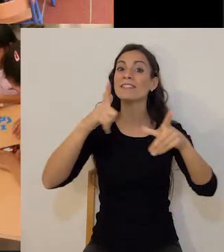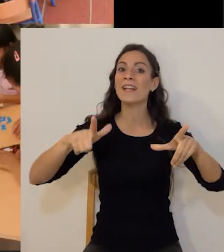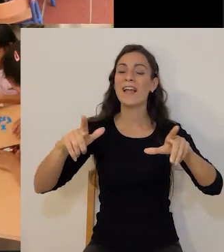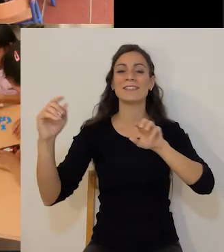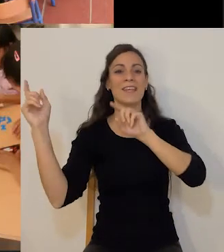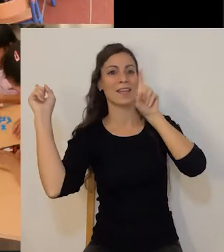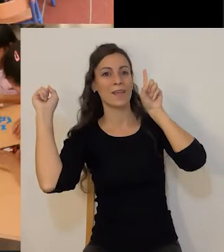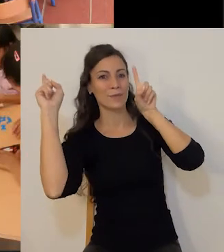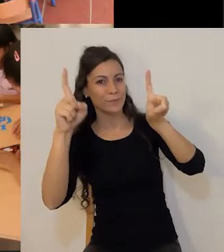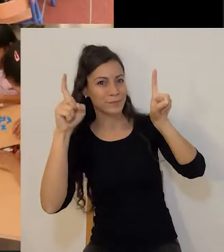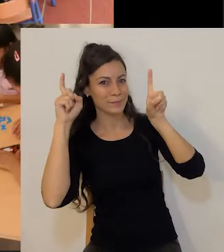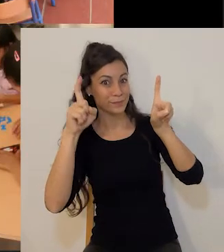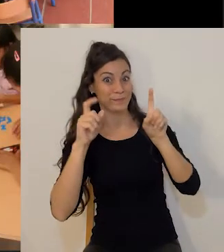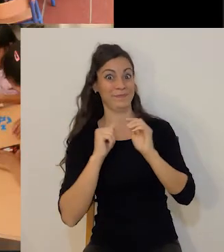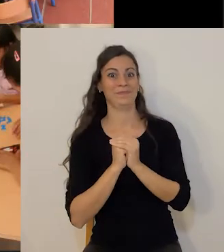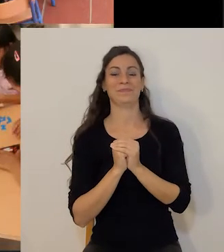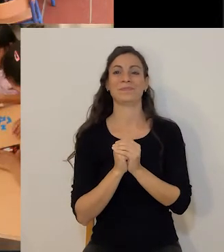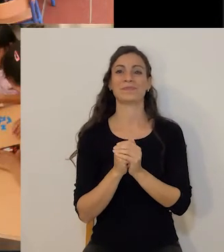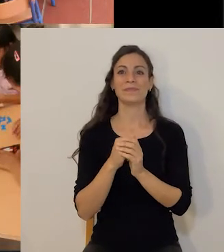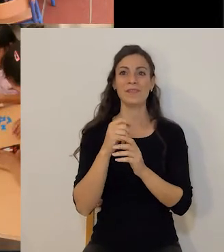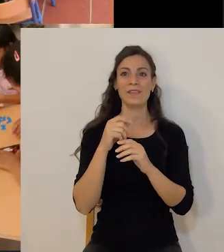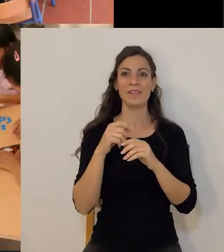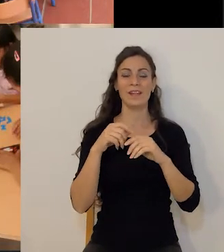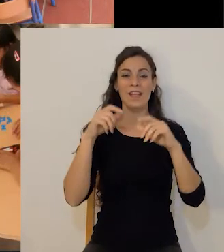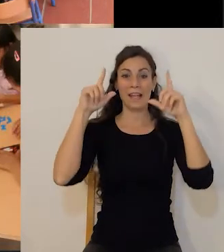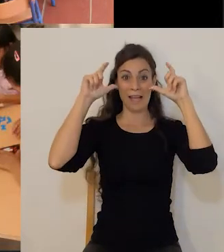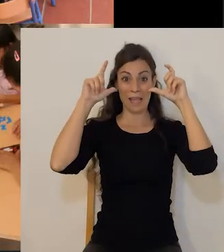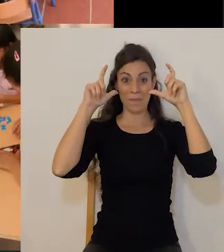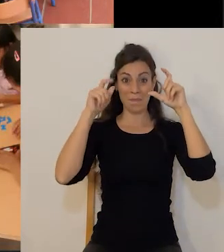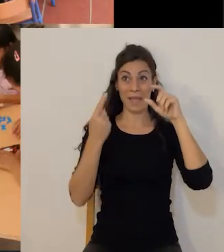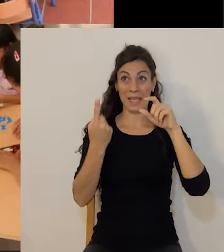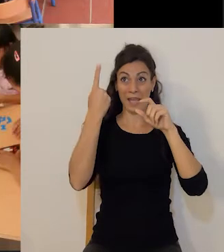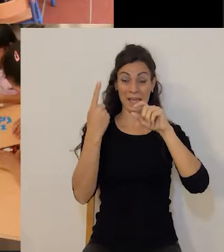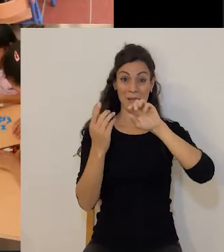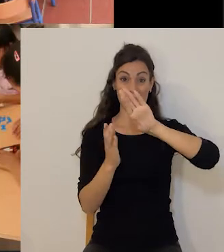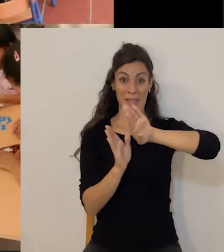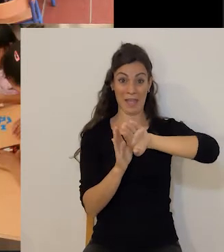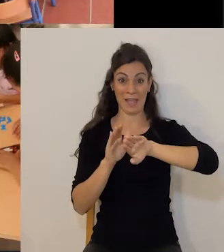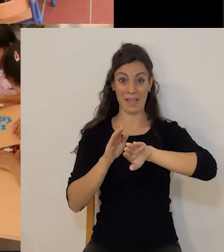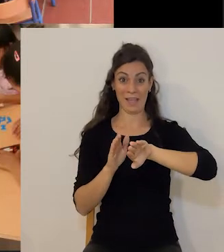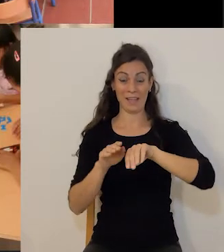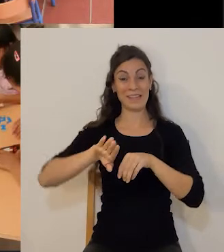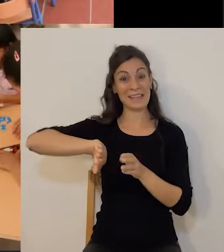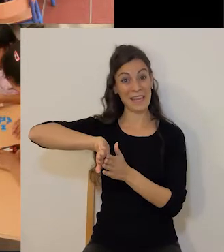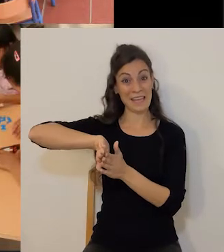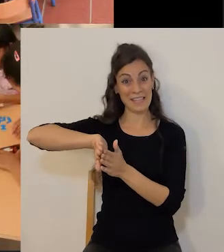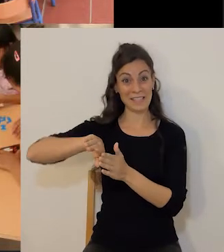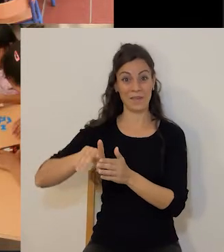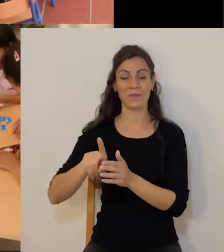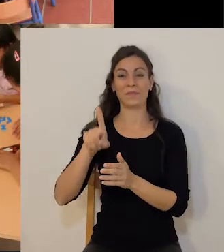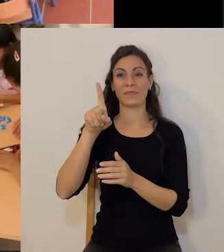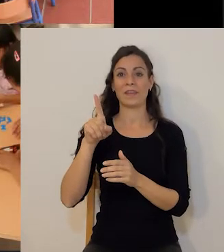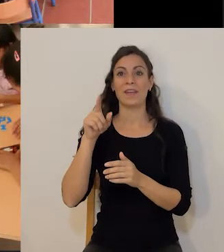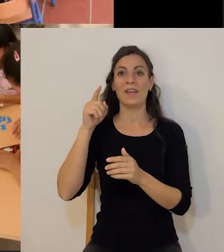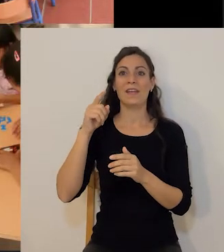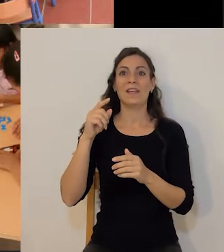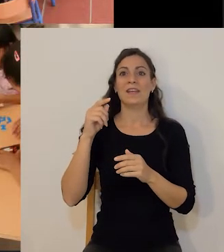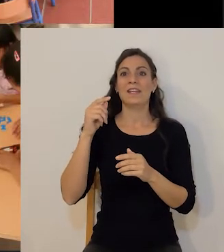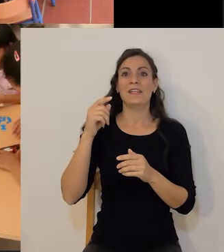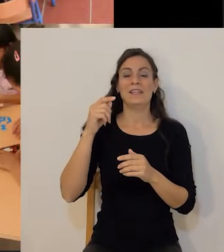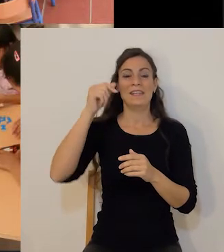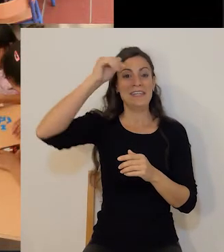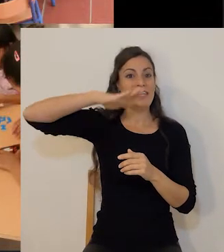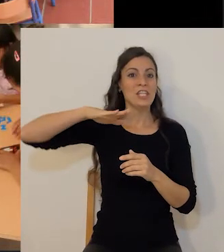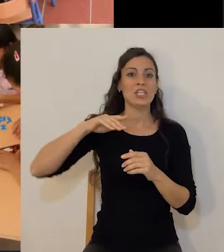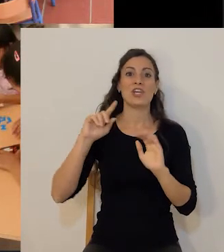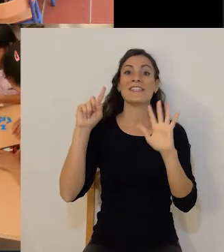aquí a la derecha, la parte de arriba a la derecha, como un niño de sexto, estos dos niños son de sexto, están enseñando